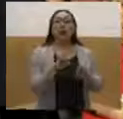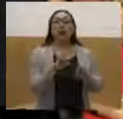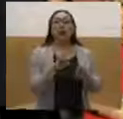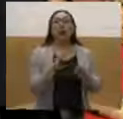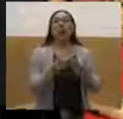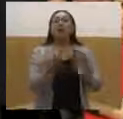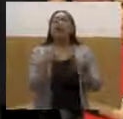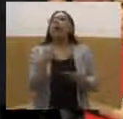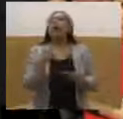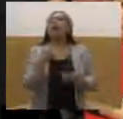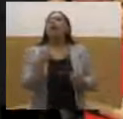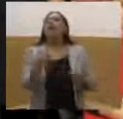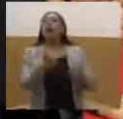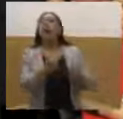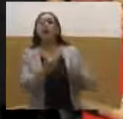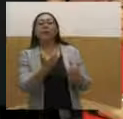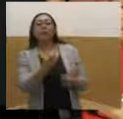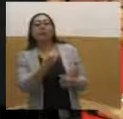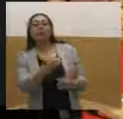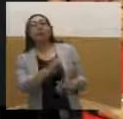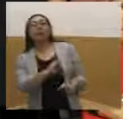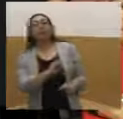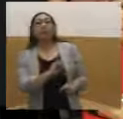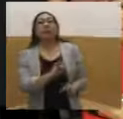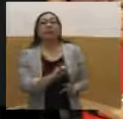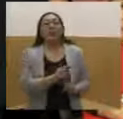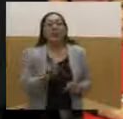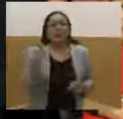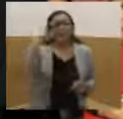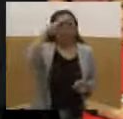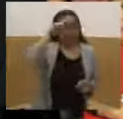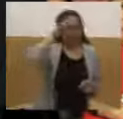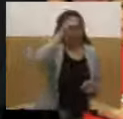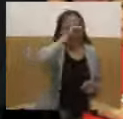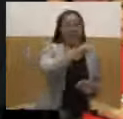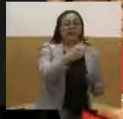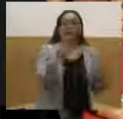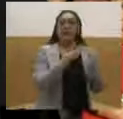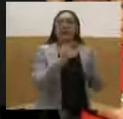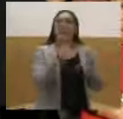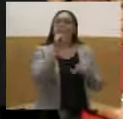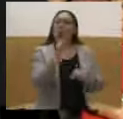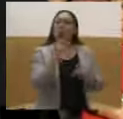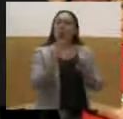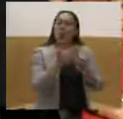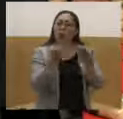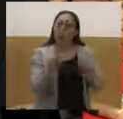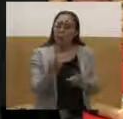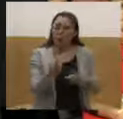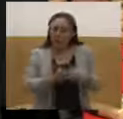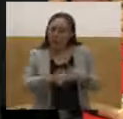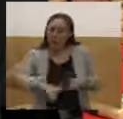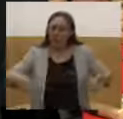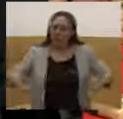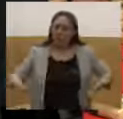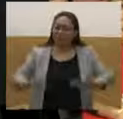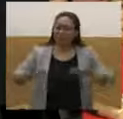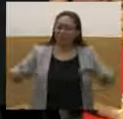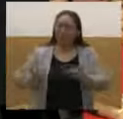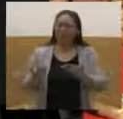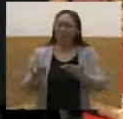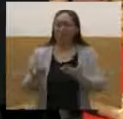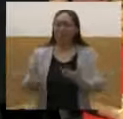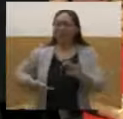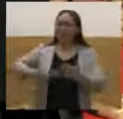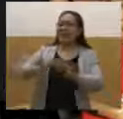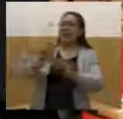adoptemos al calor de esta complicada coyuntura. Es un principio de acción que se remota a lo más profundo de nuestra